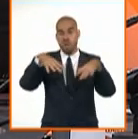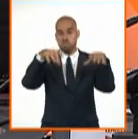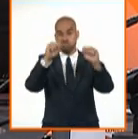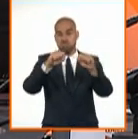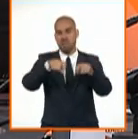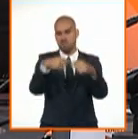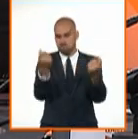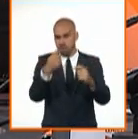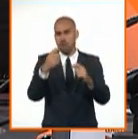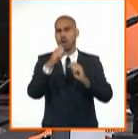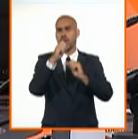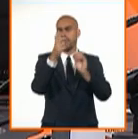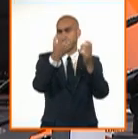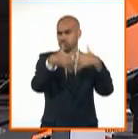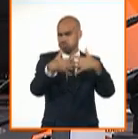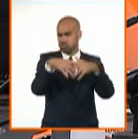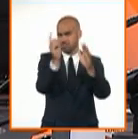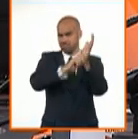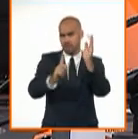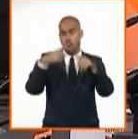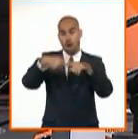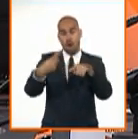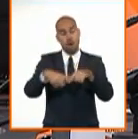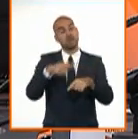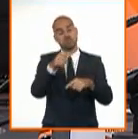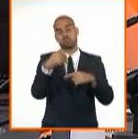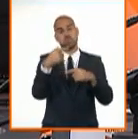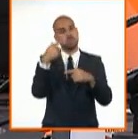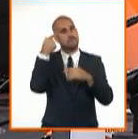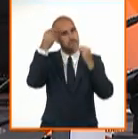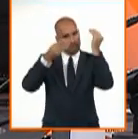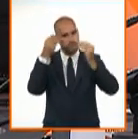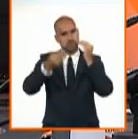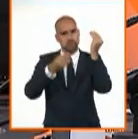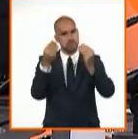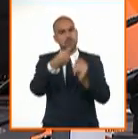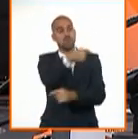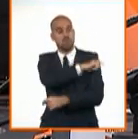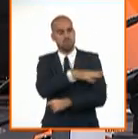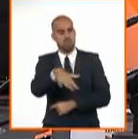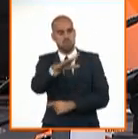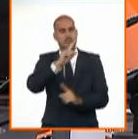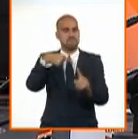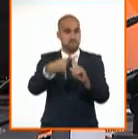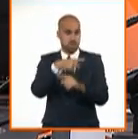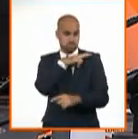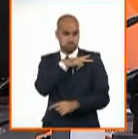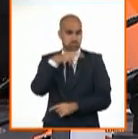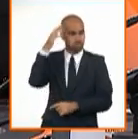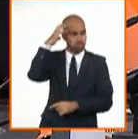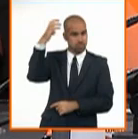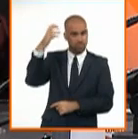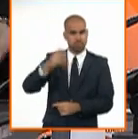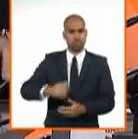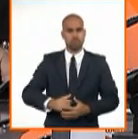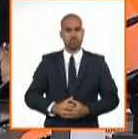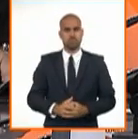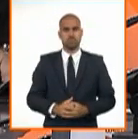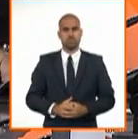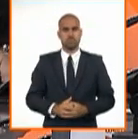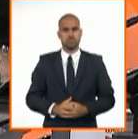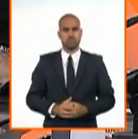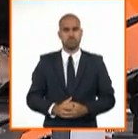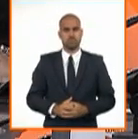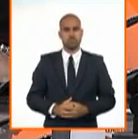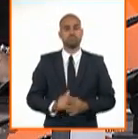población y por supuesto de las autoridades del partido y el gobierno en nuestro país sobre ella estaremos hablando